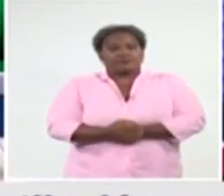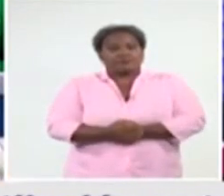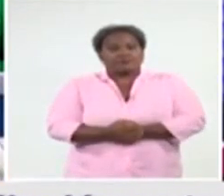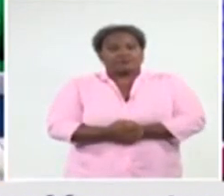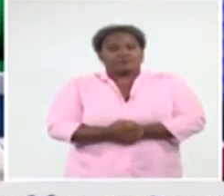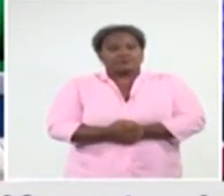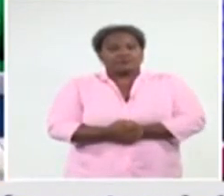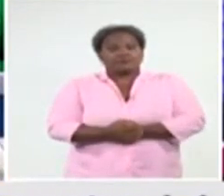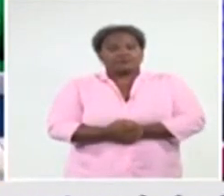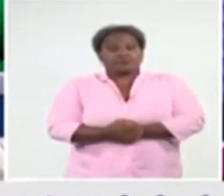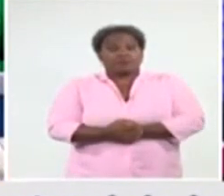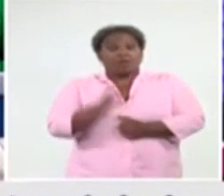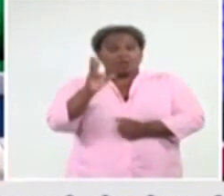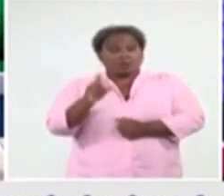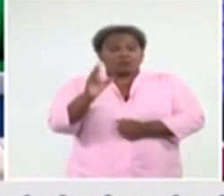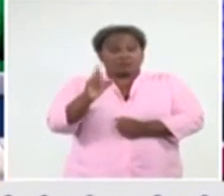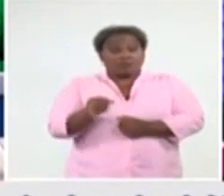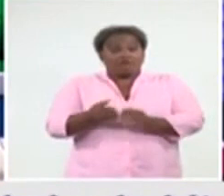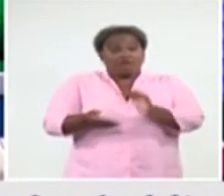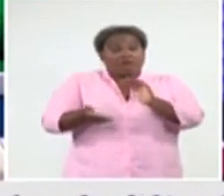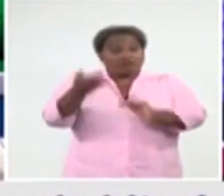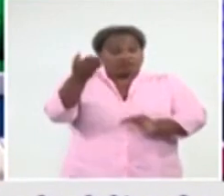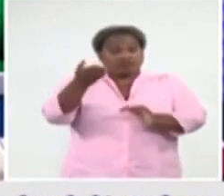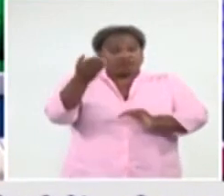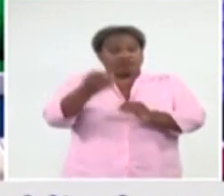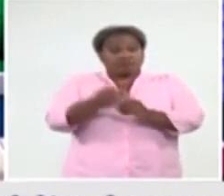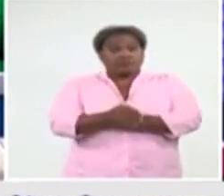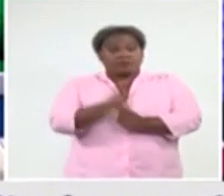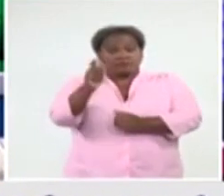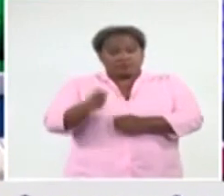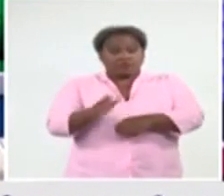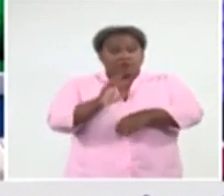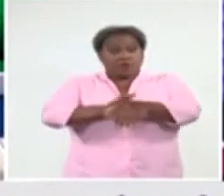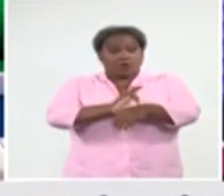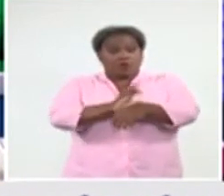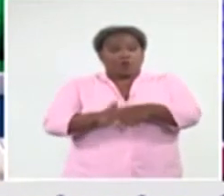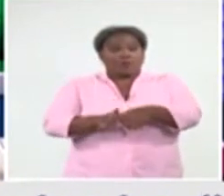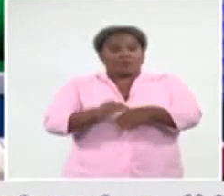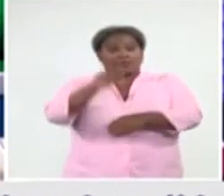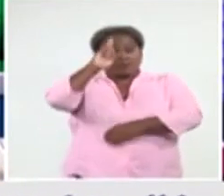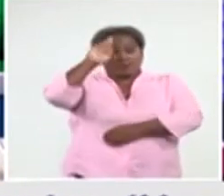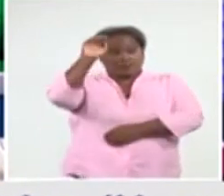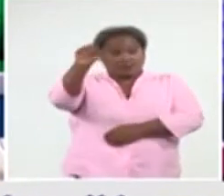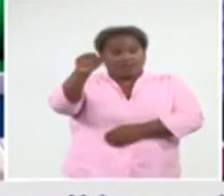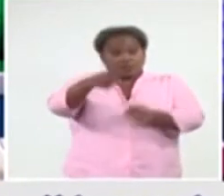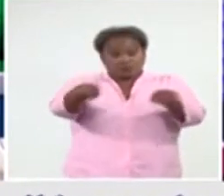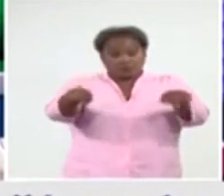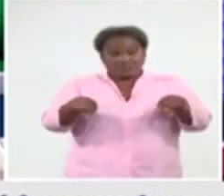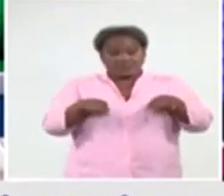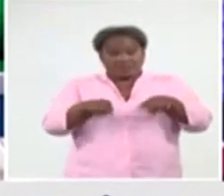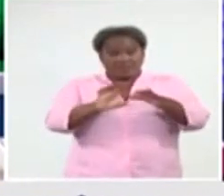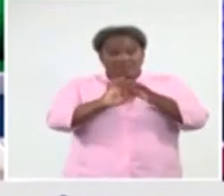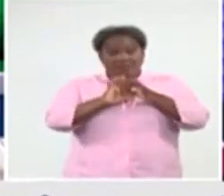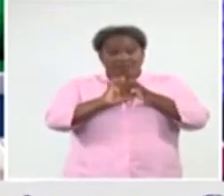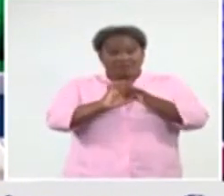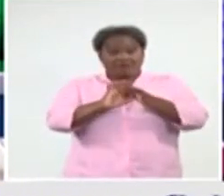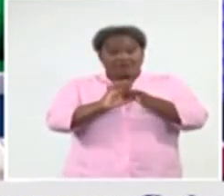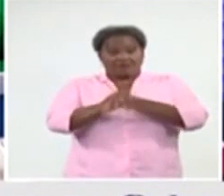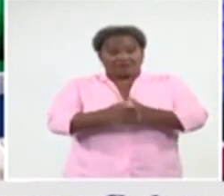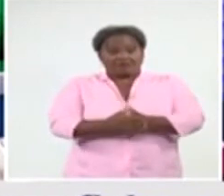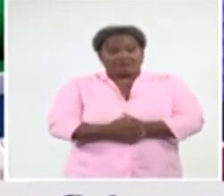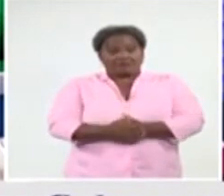La cifra más alta de casos con COVID ingresados en nuestras salas de terapia intensiva,